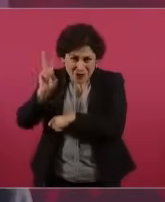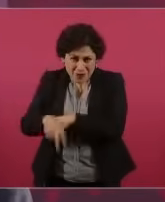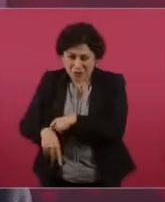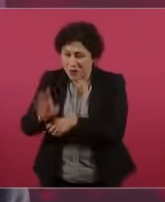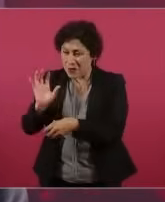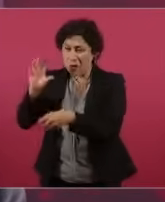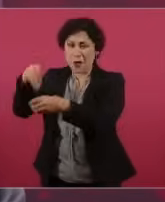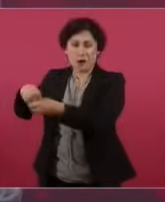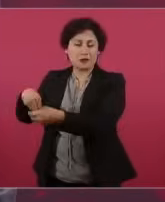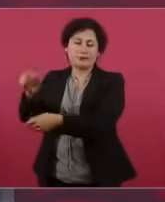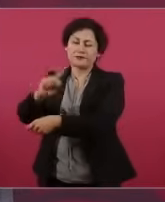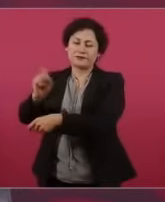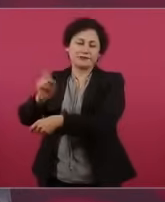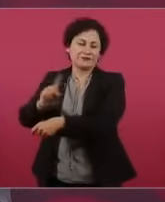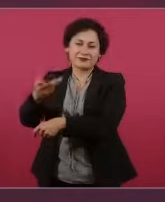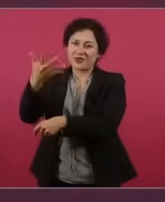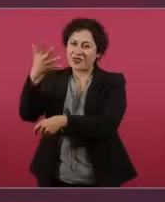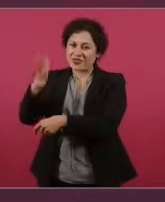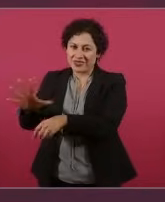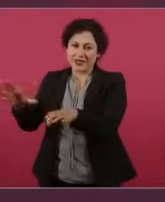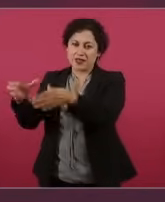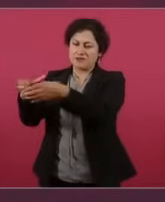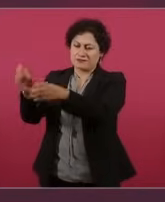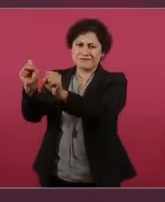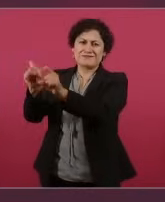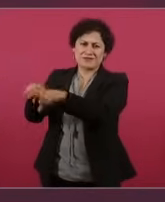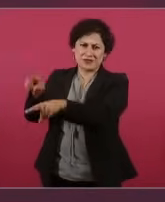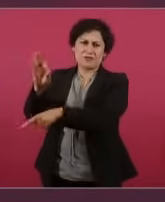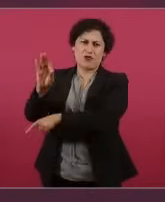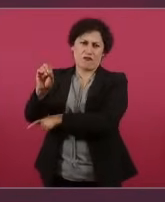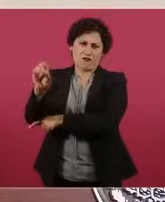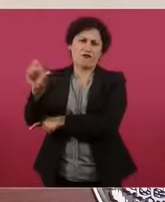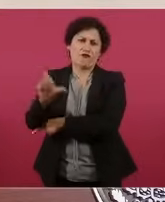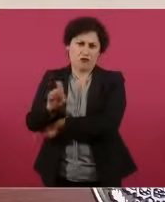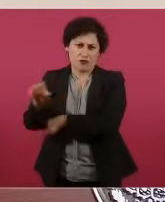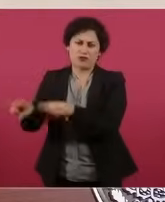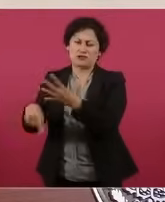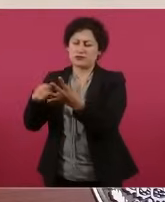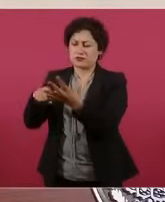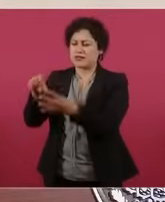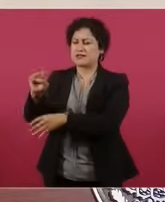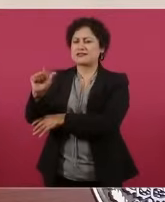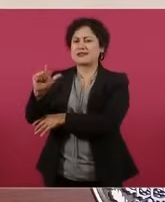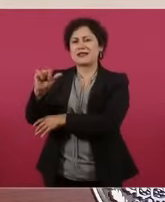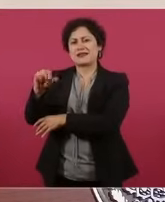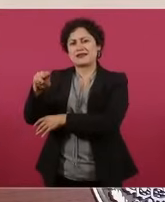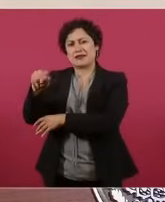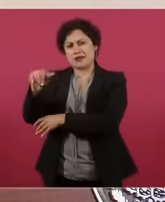son 10. Sí, Fox sí, Salinas sí,